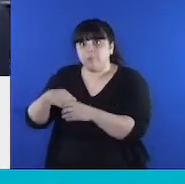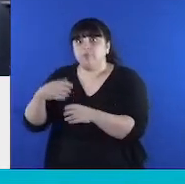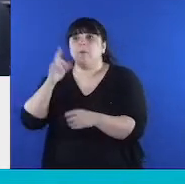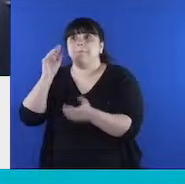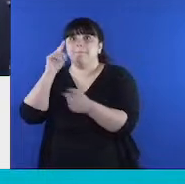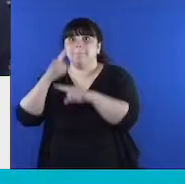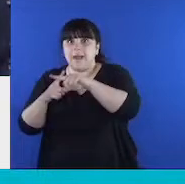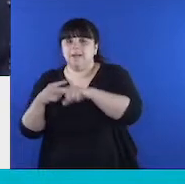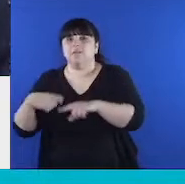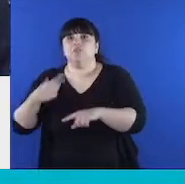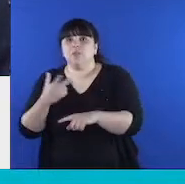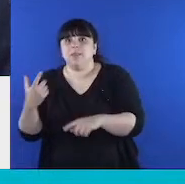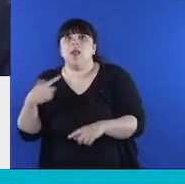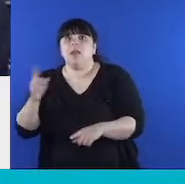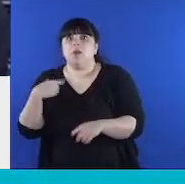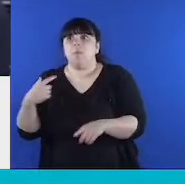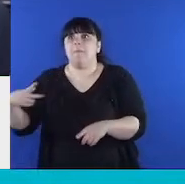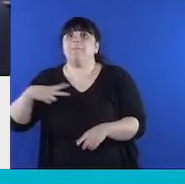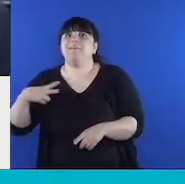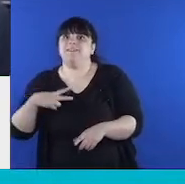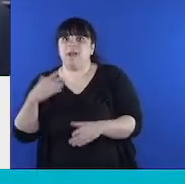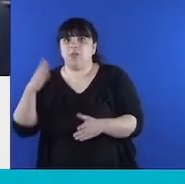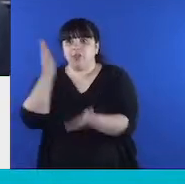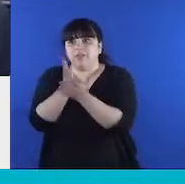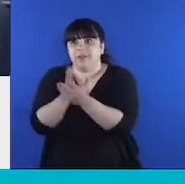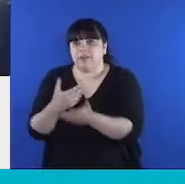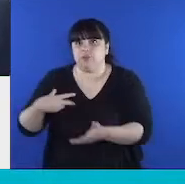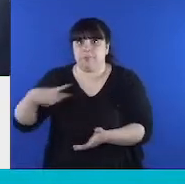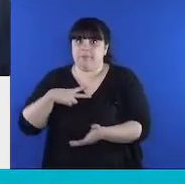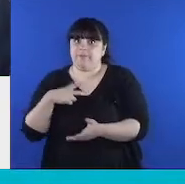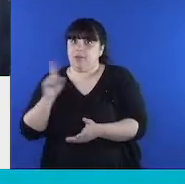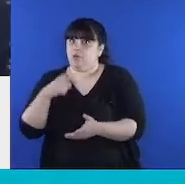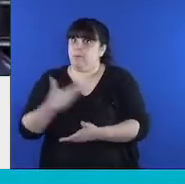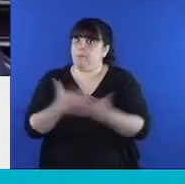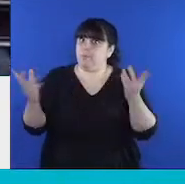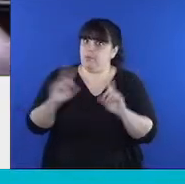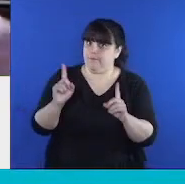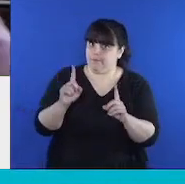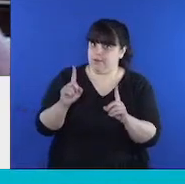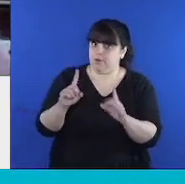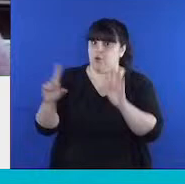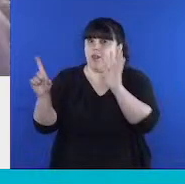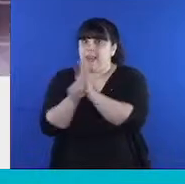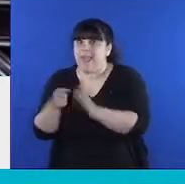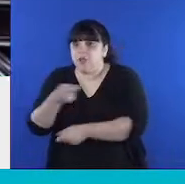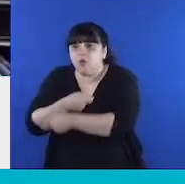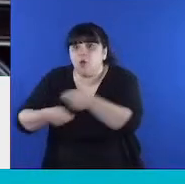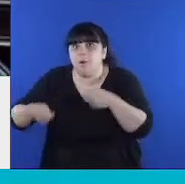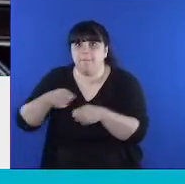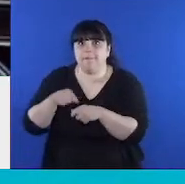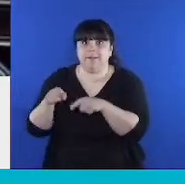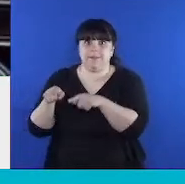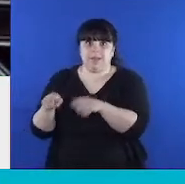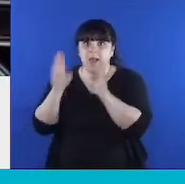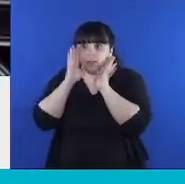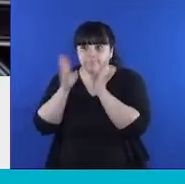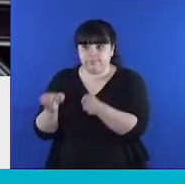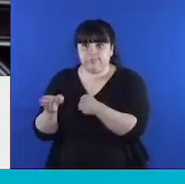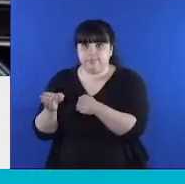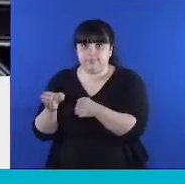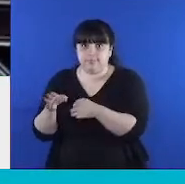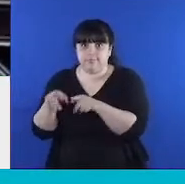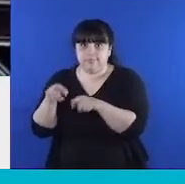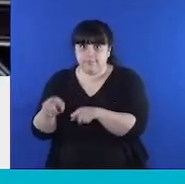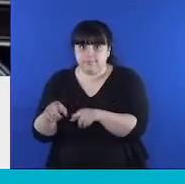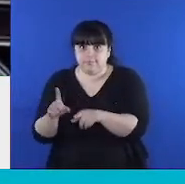de derecho público. Son personas de la Ley de Sociedades Comerciales y se rigen por la Ley de Sociedades Comerciales. Fíjese,